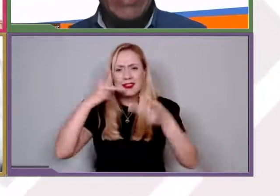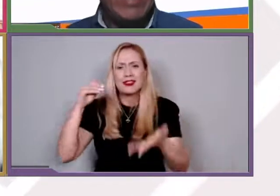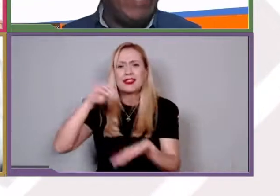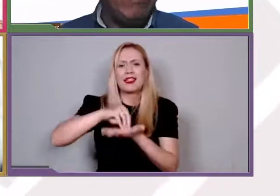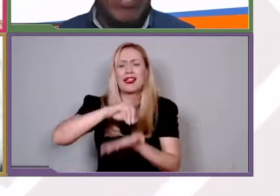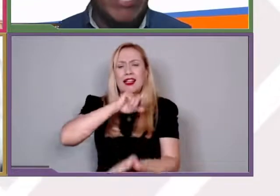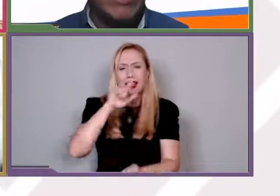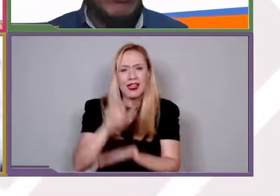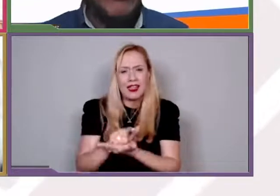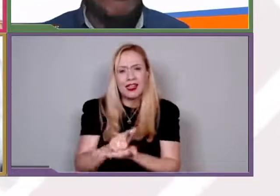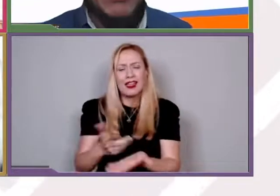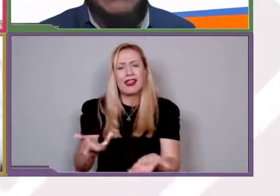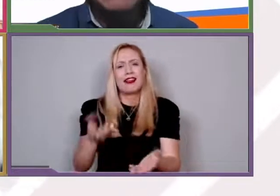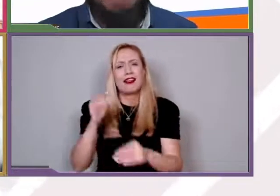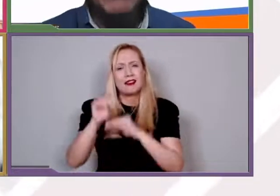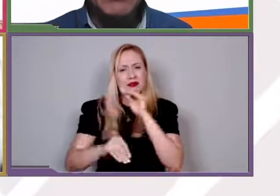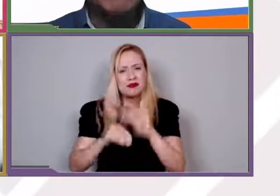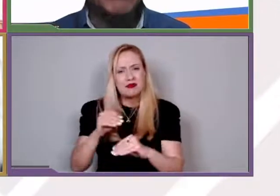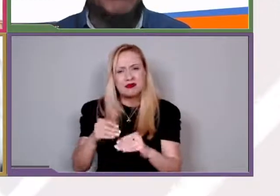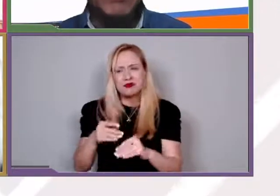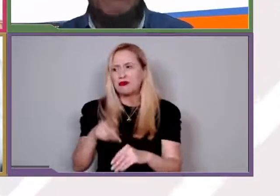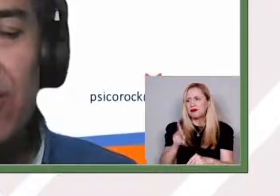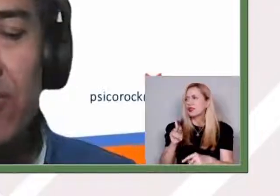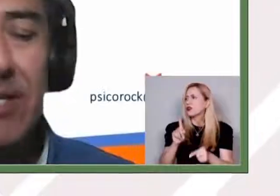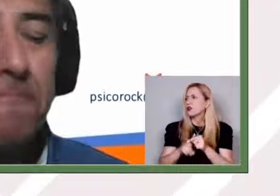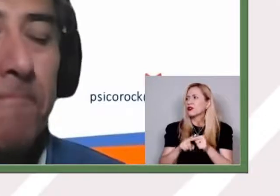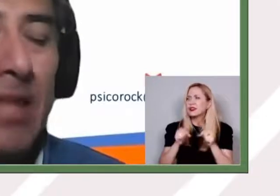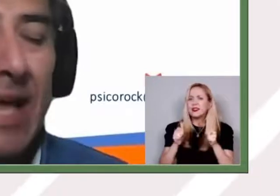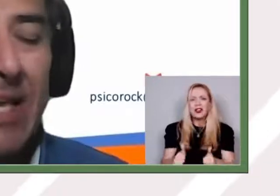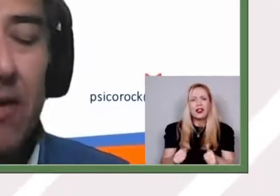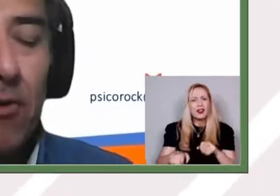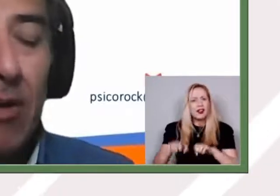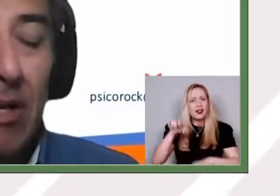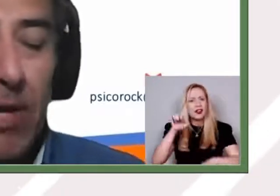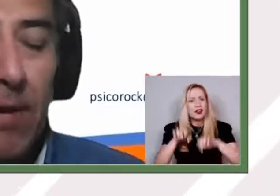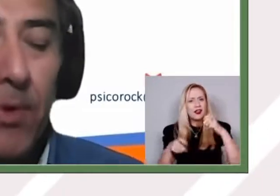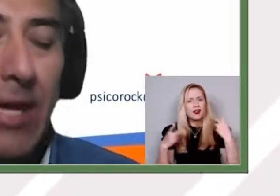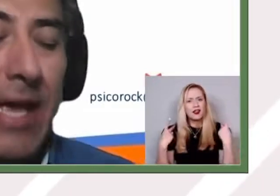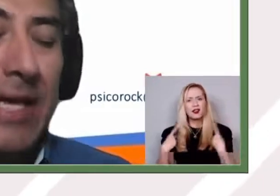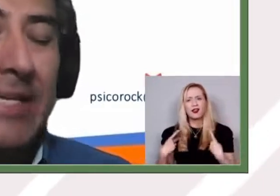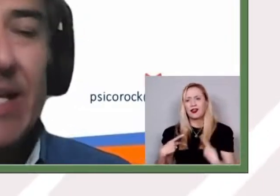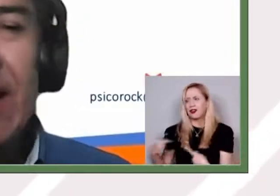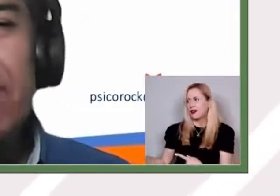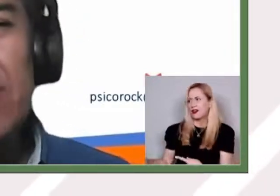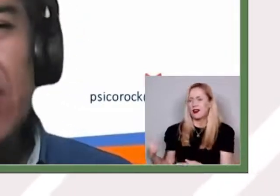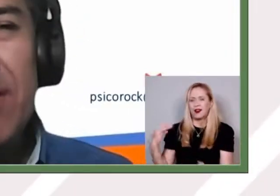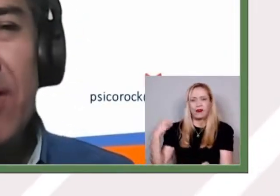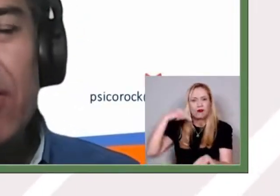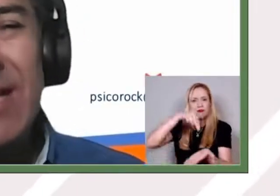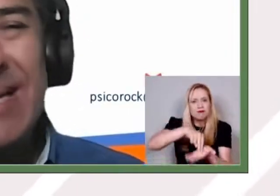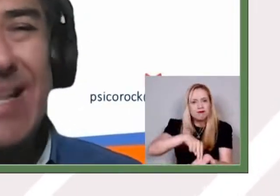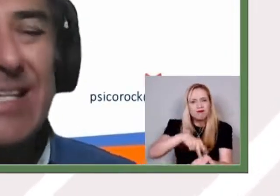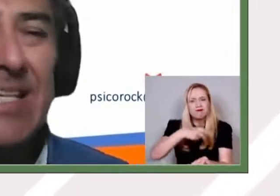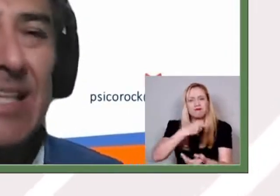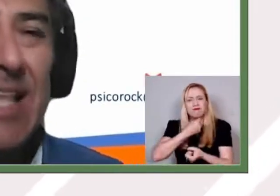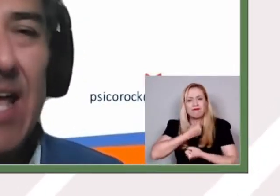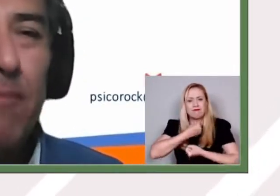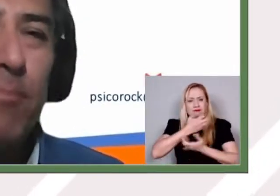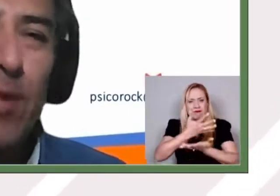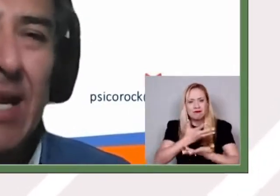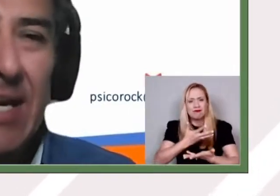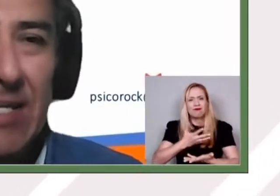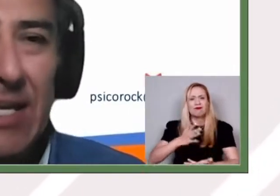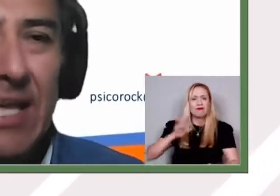leyes, toda la situación para las personas mayores. Aquí yo a lo que voy es que la persona mayor